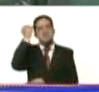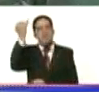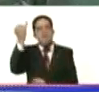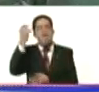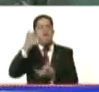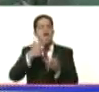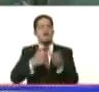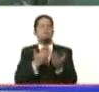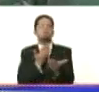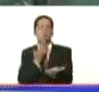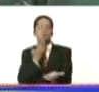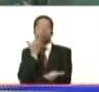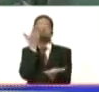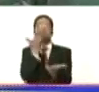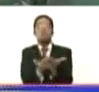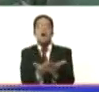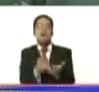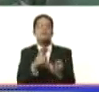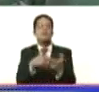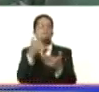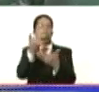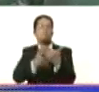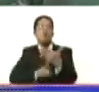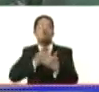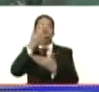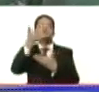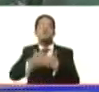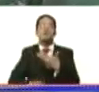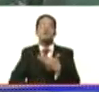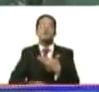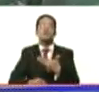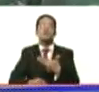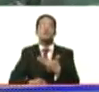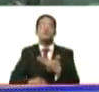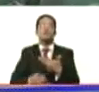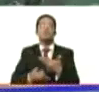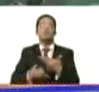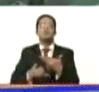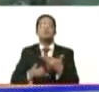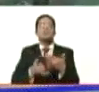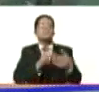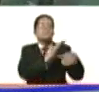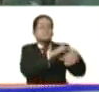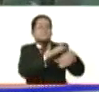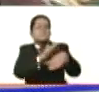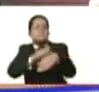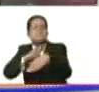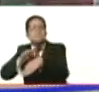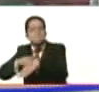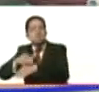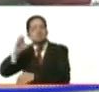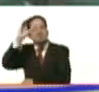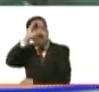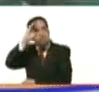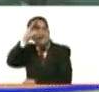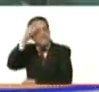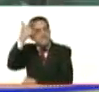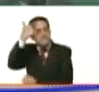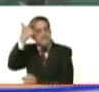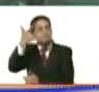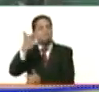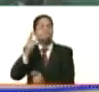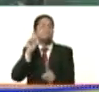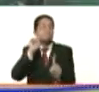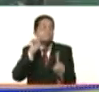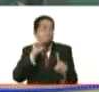con propuestas, con proyectos, a levantar la conciencia popular, a unir a un pueblo en un